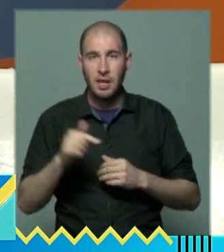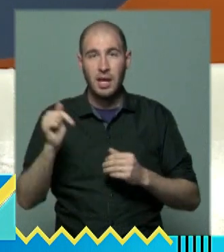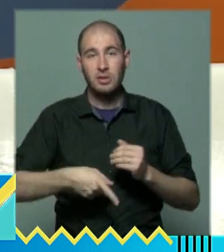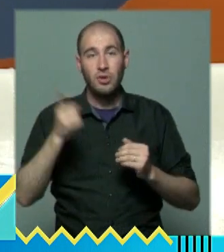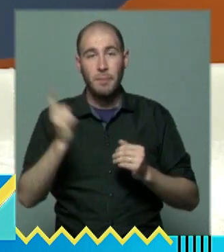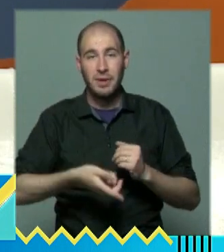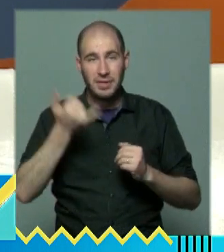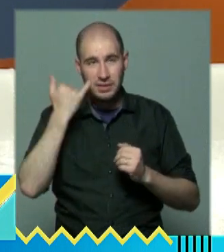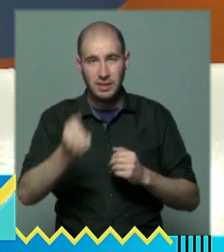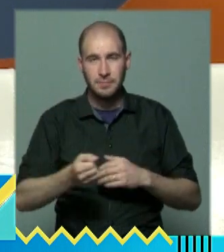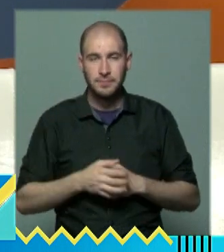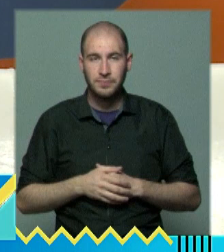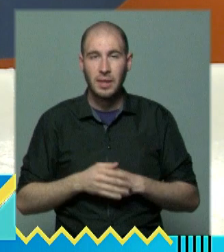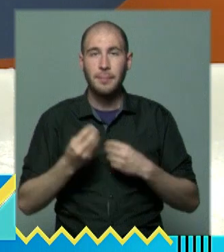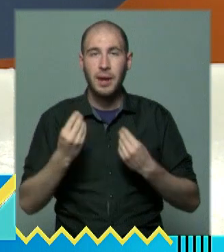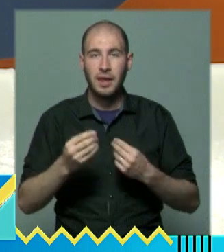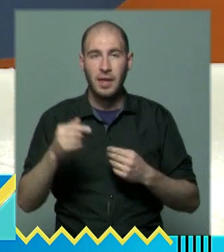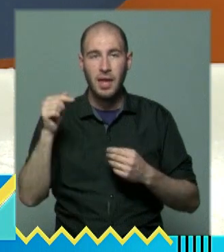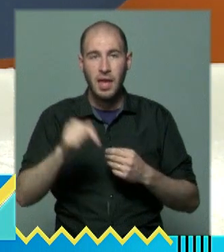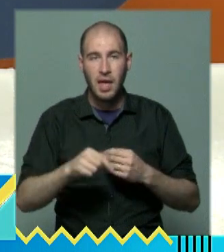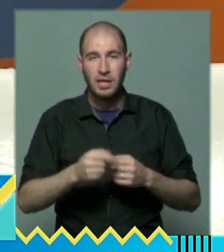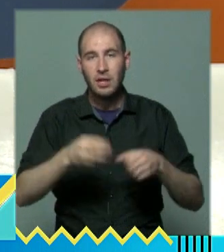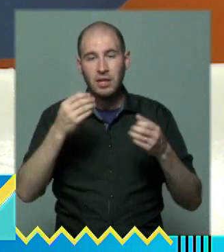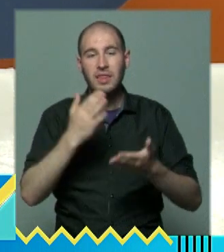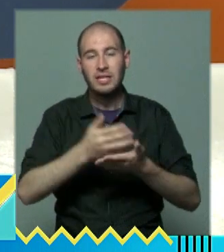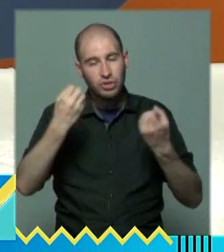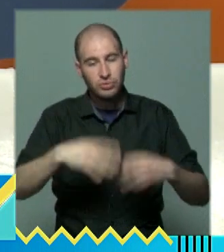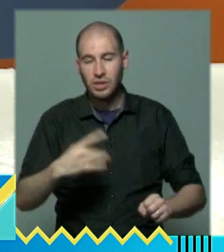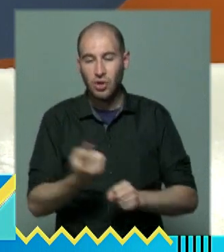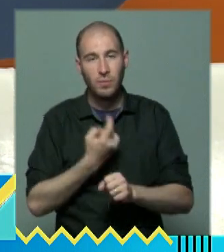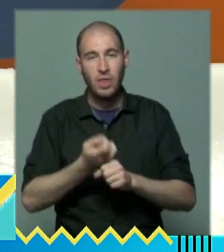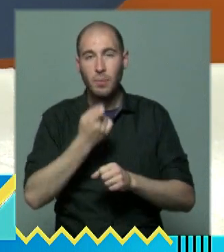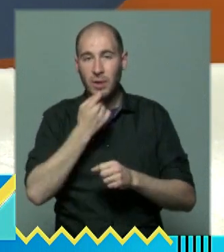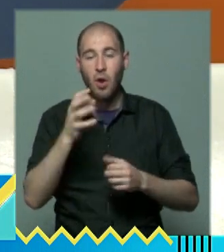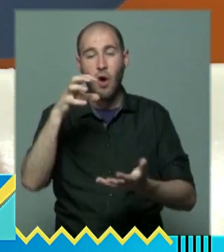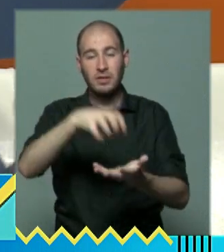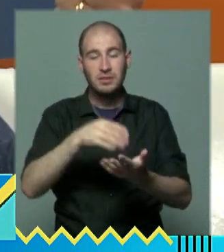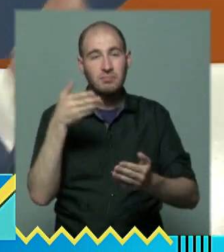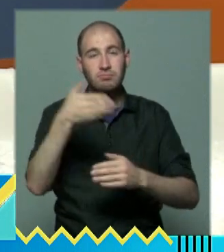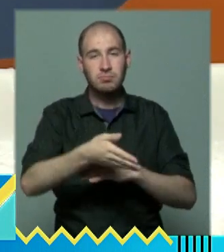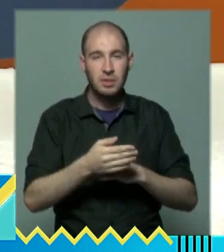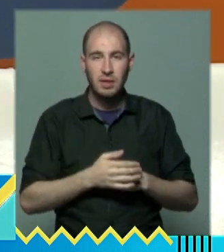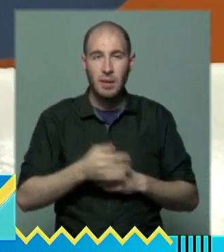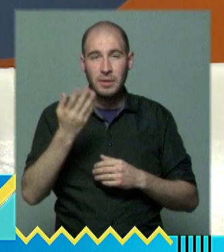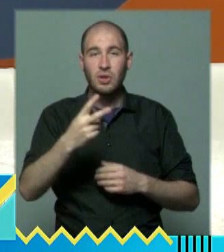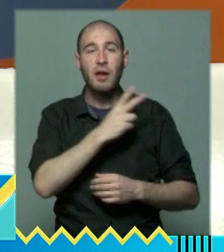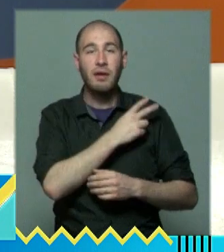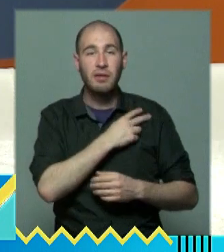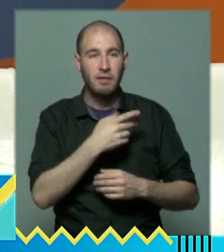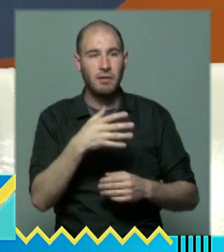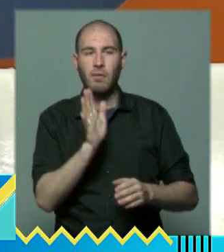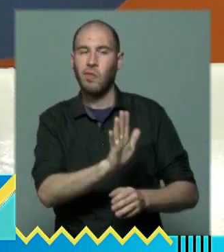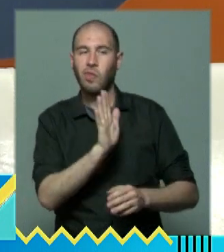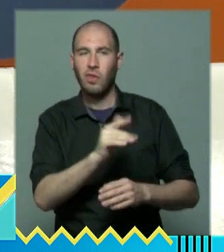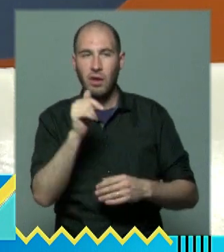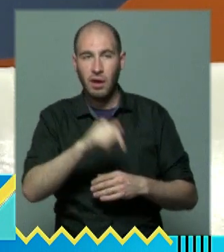establecido, estaba consagrado para que no se pudiese renunciar, porque si no, vos vas a una oficina, viene el patrón, te aprieta y te